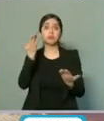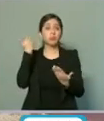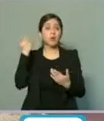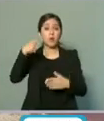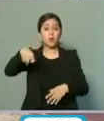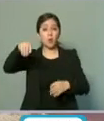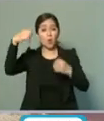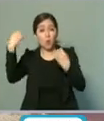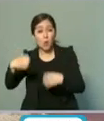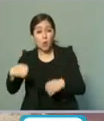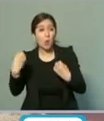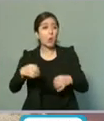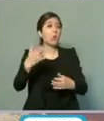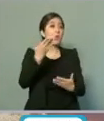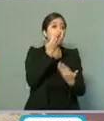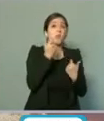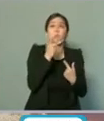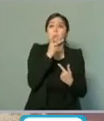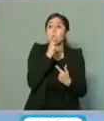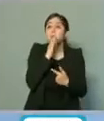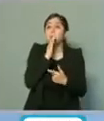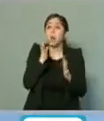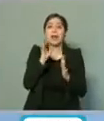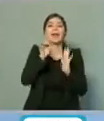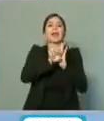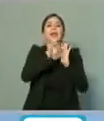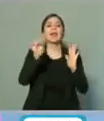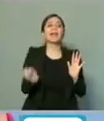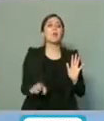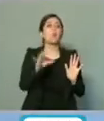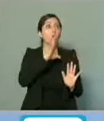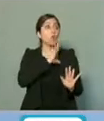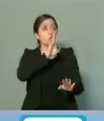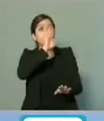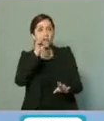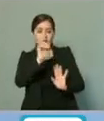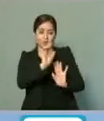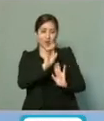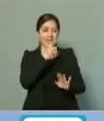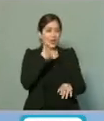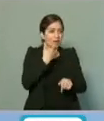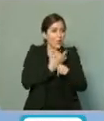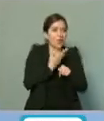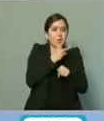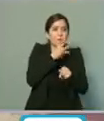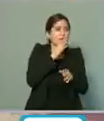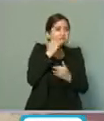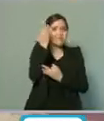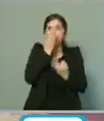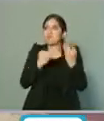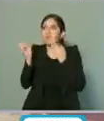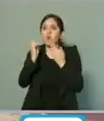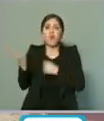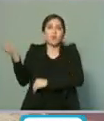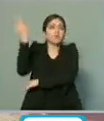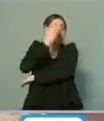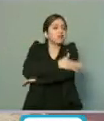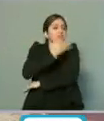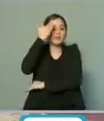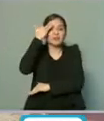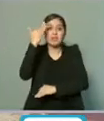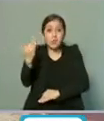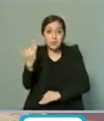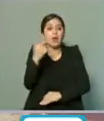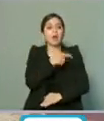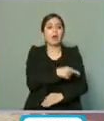cualquier circunstancia no existen, digo, no es que no existan, sí existen, No pero a lo están mejor no están presentes en ese presentes o no están presentes la mayor parte del tiempo,